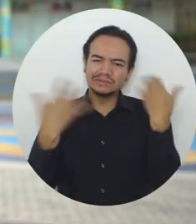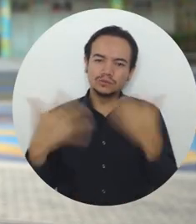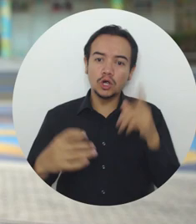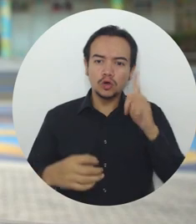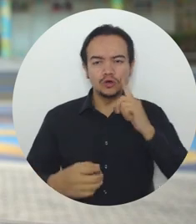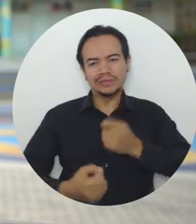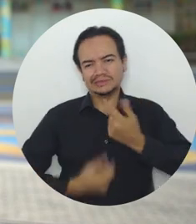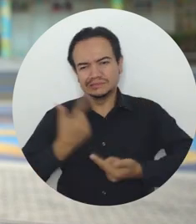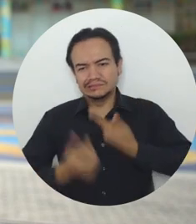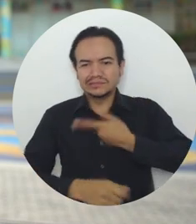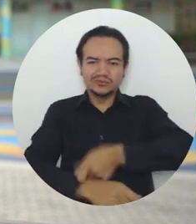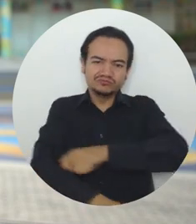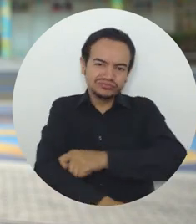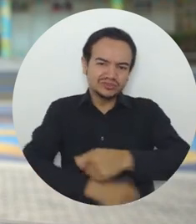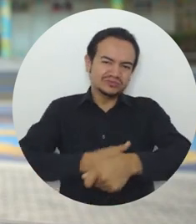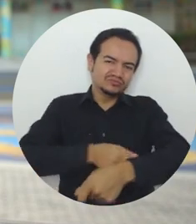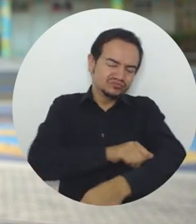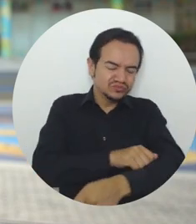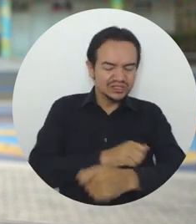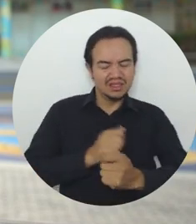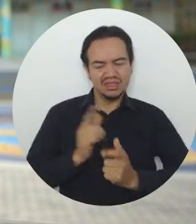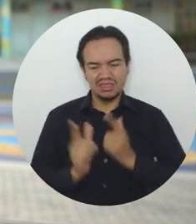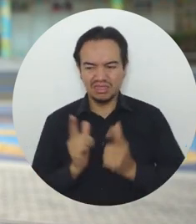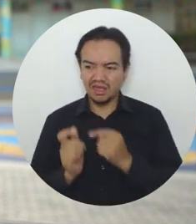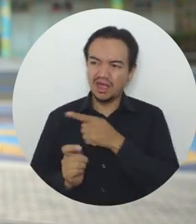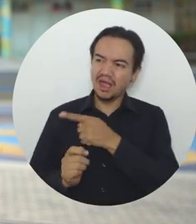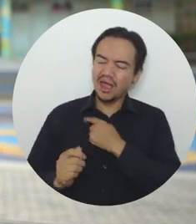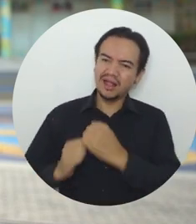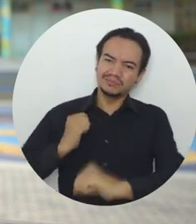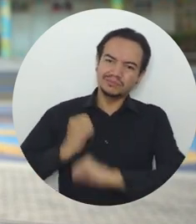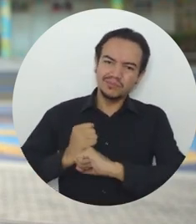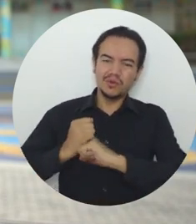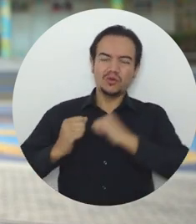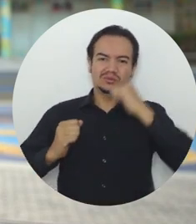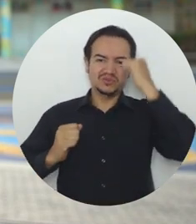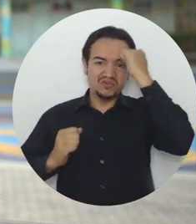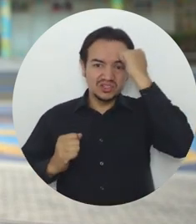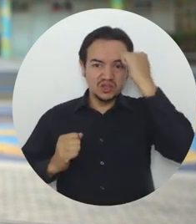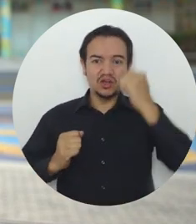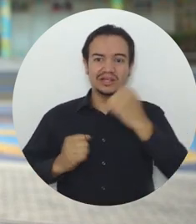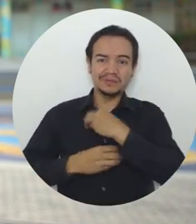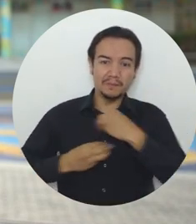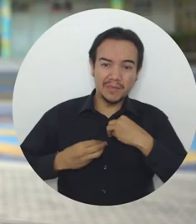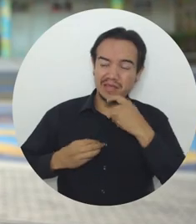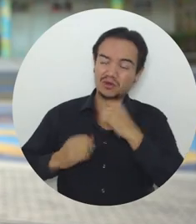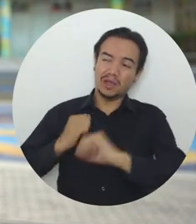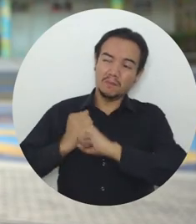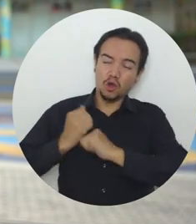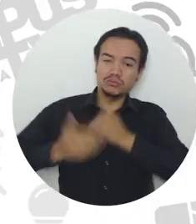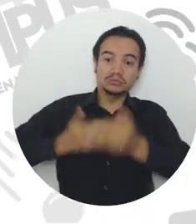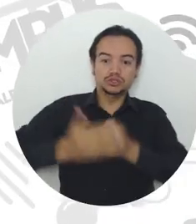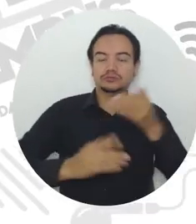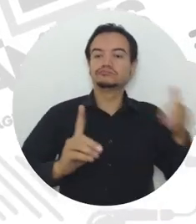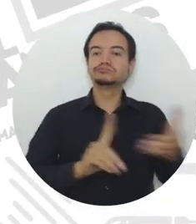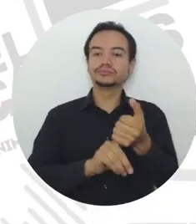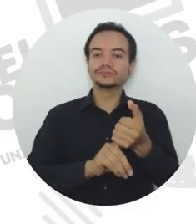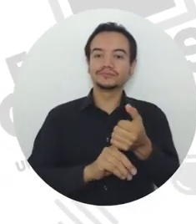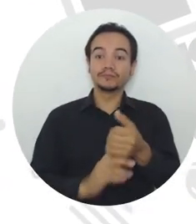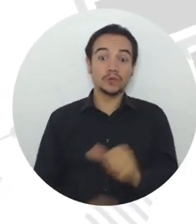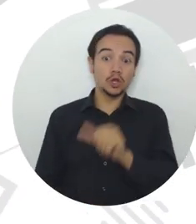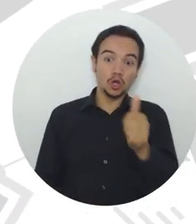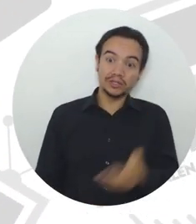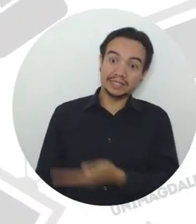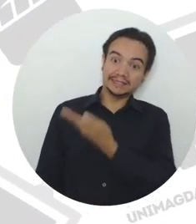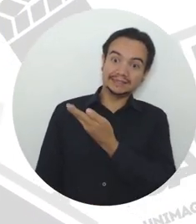esfuerzo, trabajo, sudor con los entrenadores, con los médicos, y es un gran paso para demostrar lo que puedo hacer y lo que puedo lograr. Mientras que